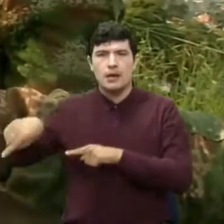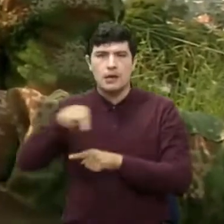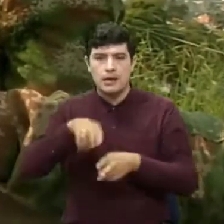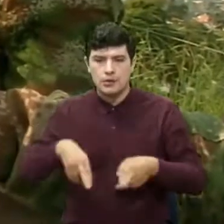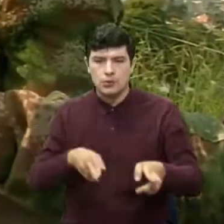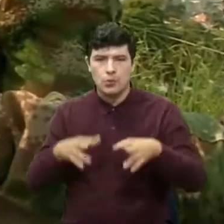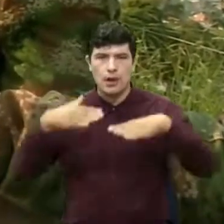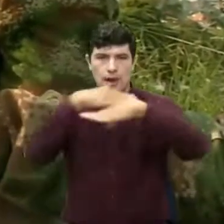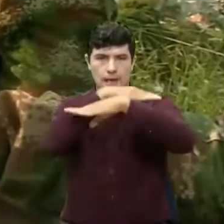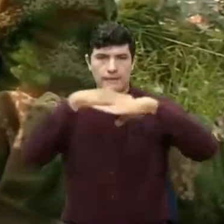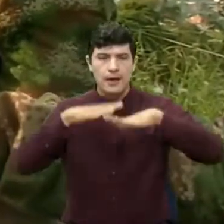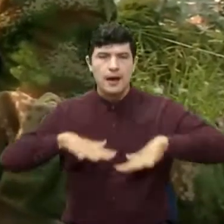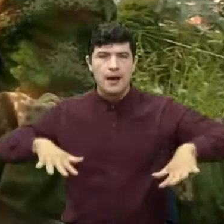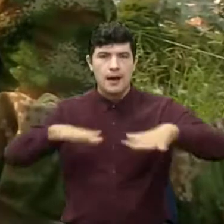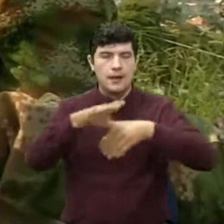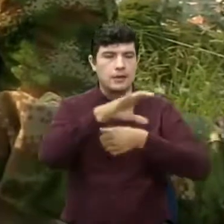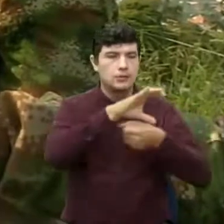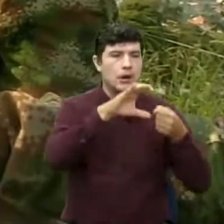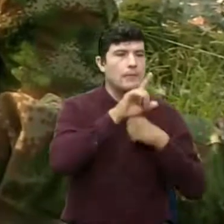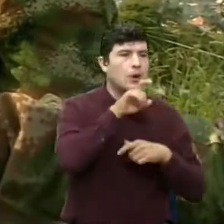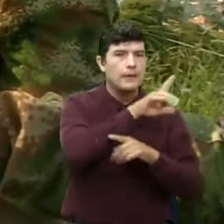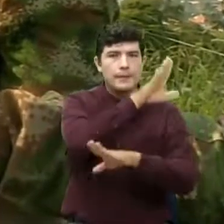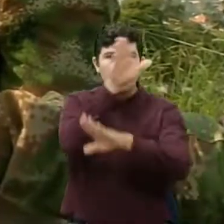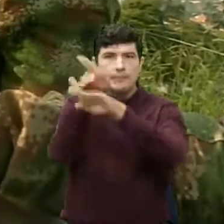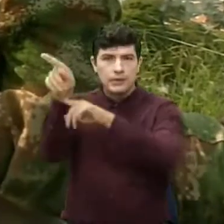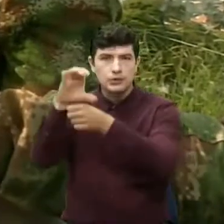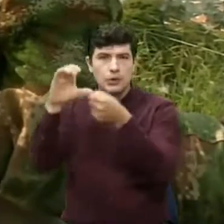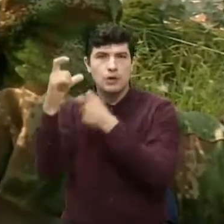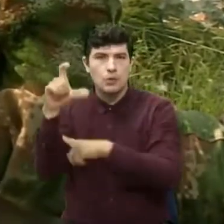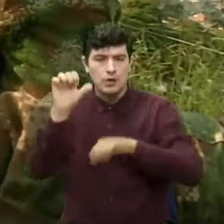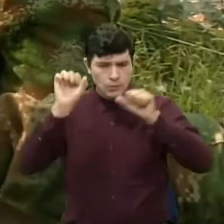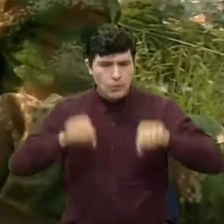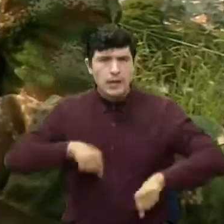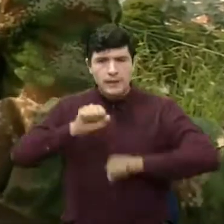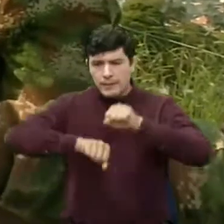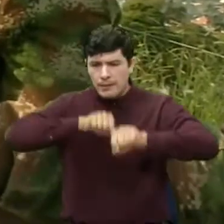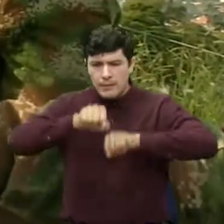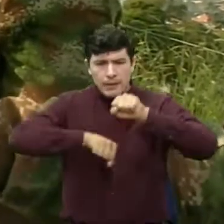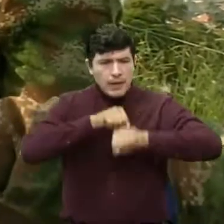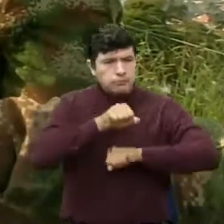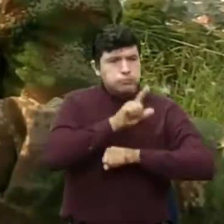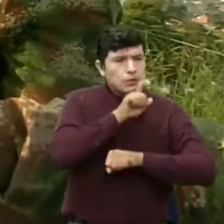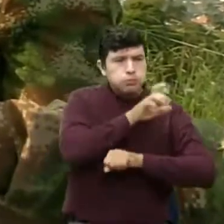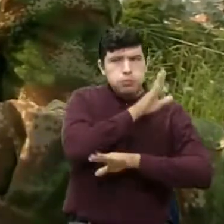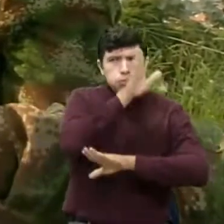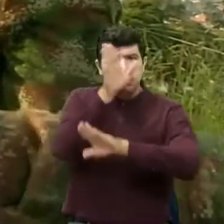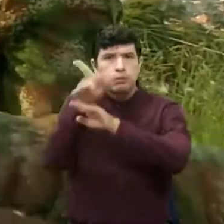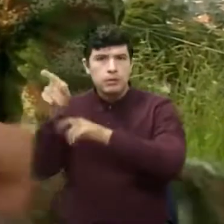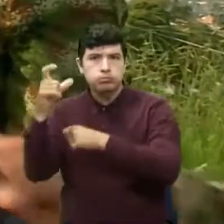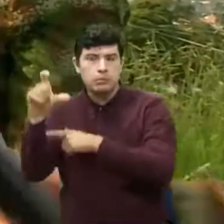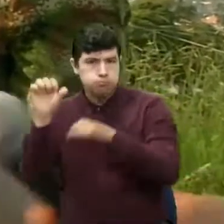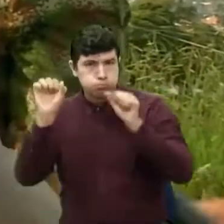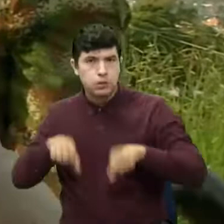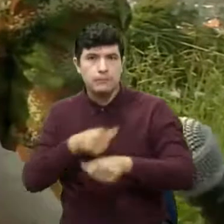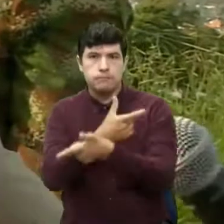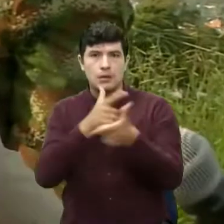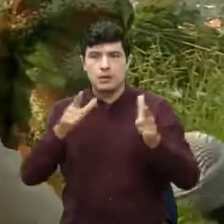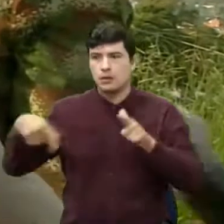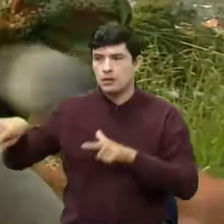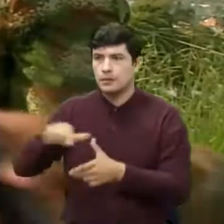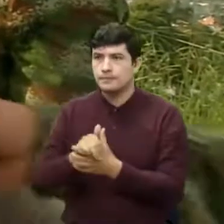sobre esta vía principal y que de esta manera nuestros paisanos puedan practicar deporte con tranquilidad y con seguridad. Están desplegados en la